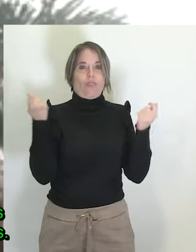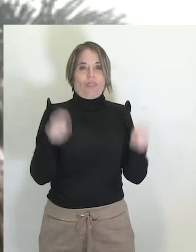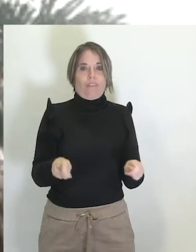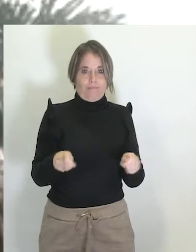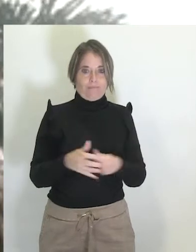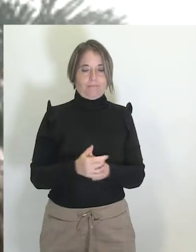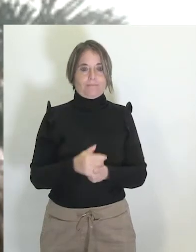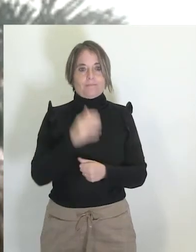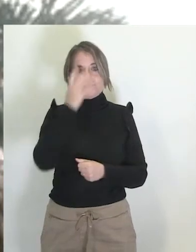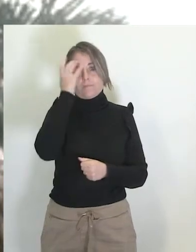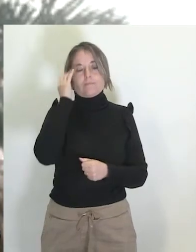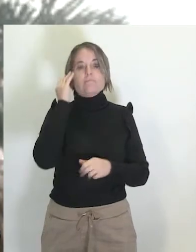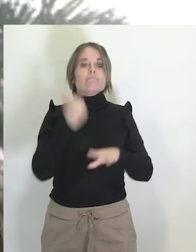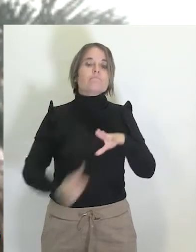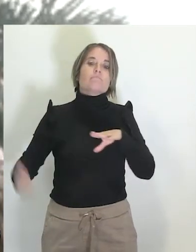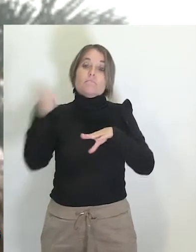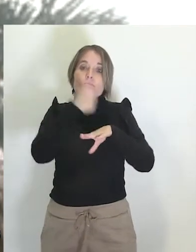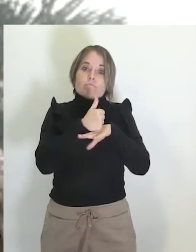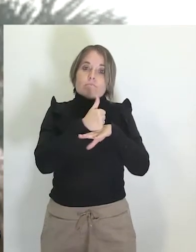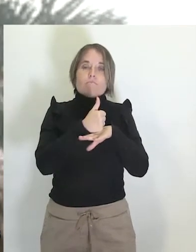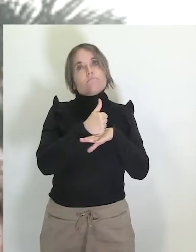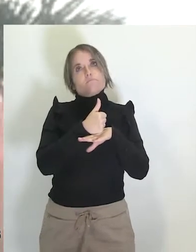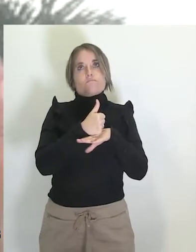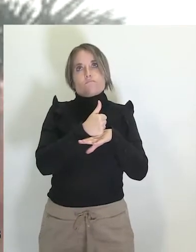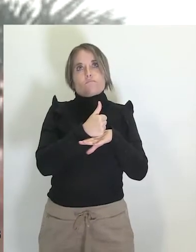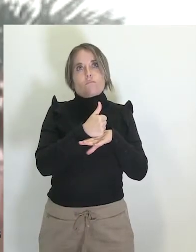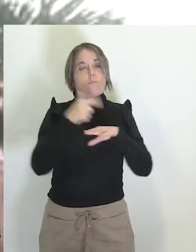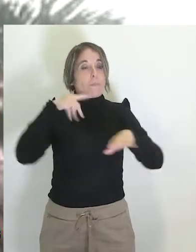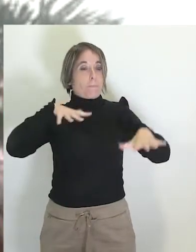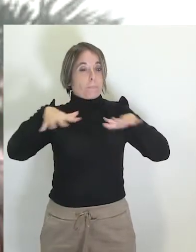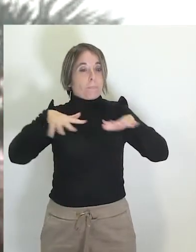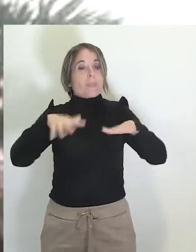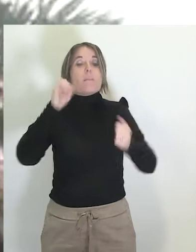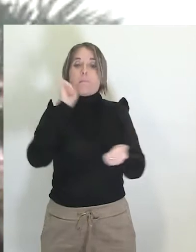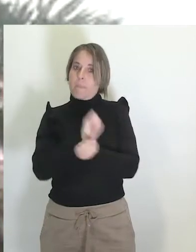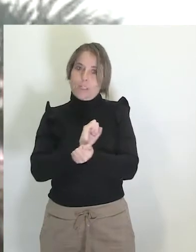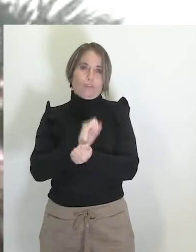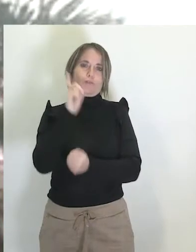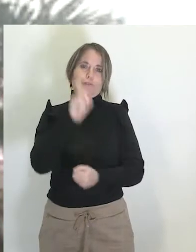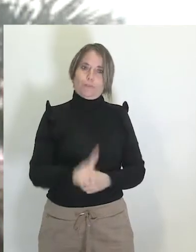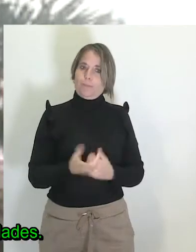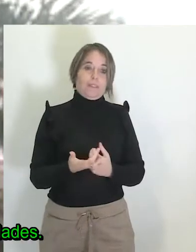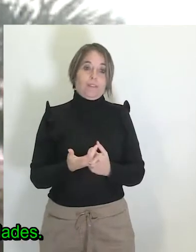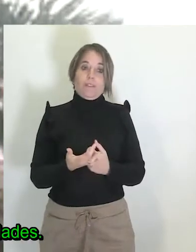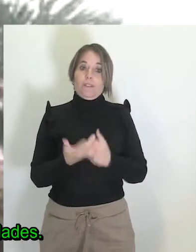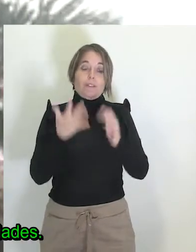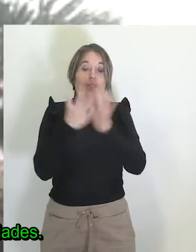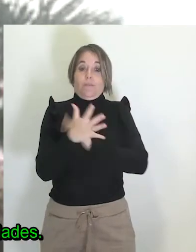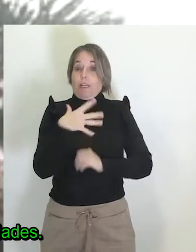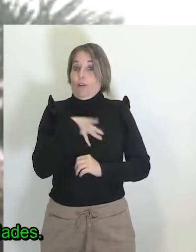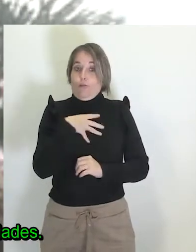cancelado. Y sus dirigentes o los principales activistas también están presos. Entonces, no hay